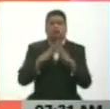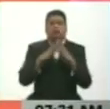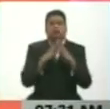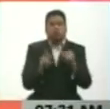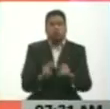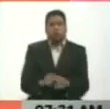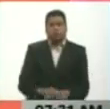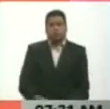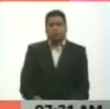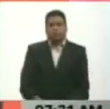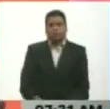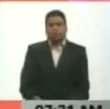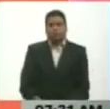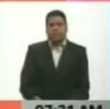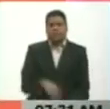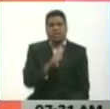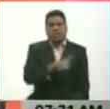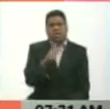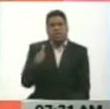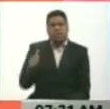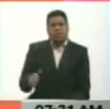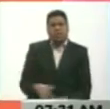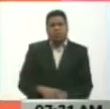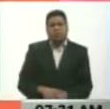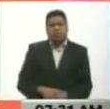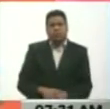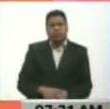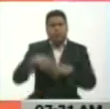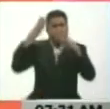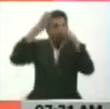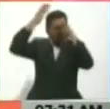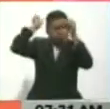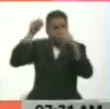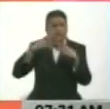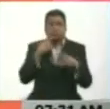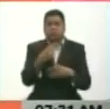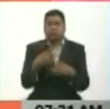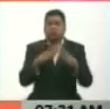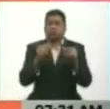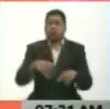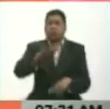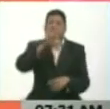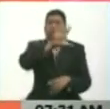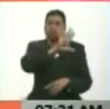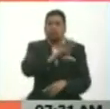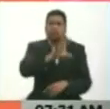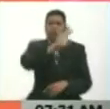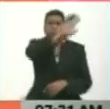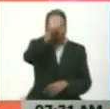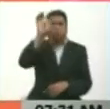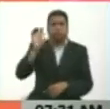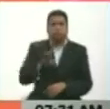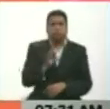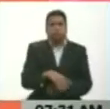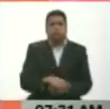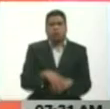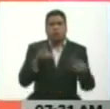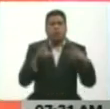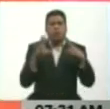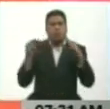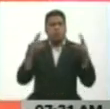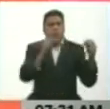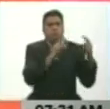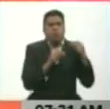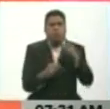cada embajada y en cada consulado de Venezuela, a nivel mundial, en todo el hemisferio, en los cinco continentes, estuvieron periodistas,